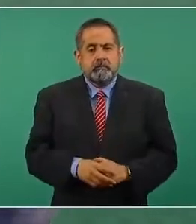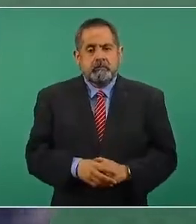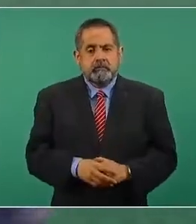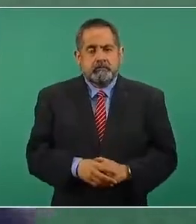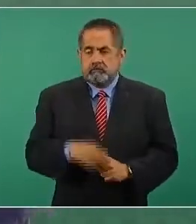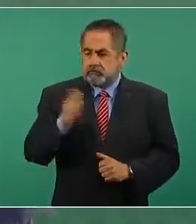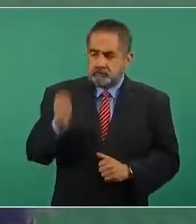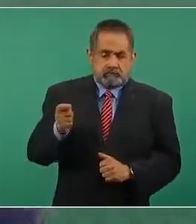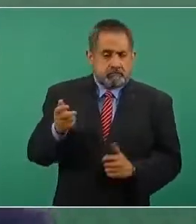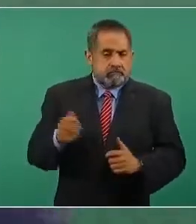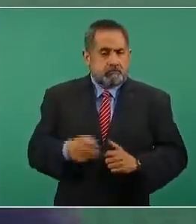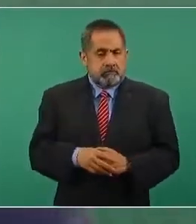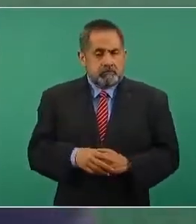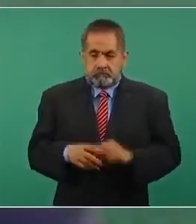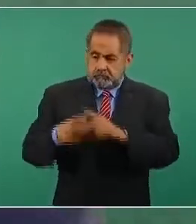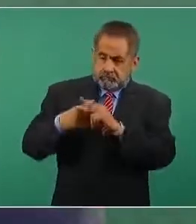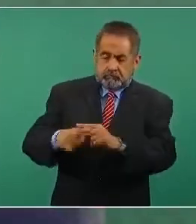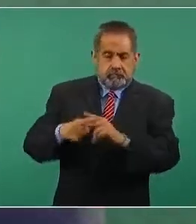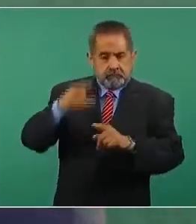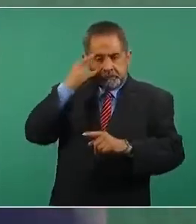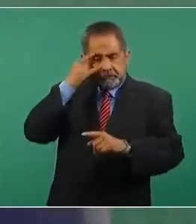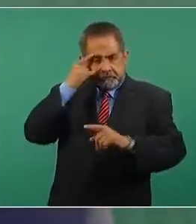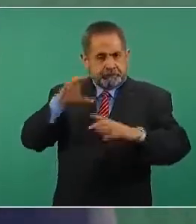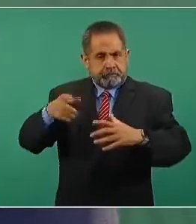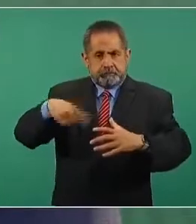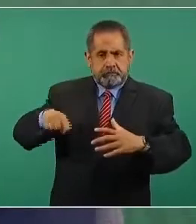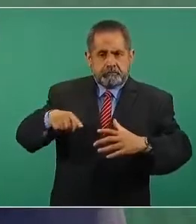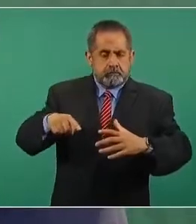una vez que comience Campeche,